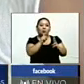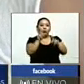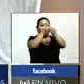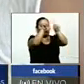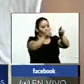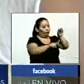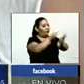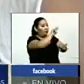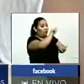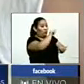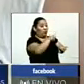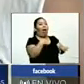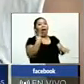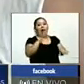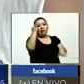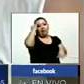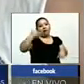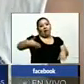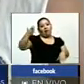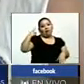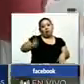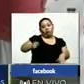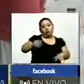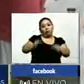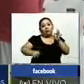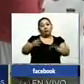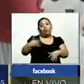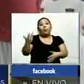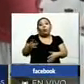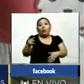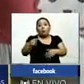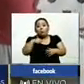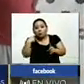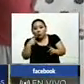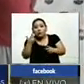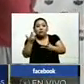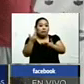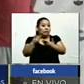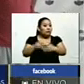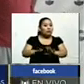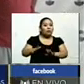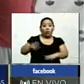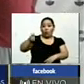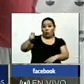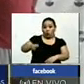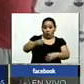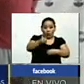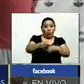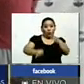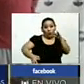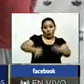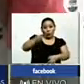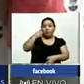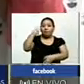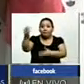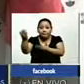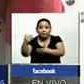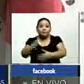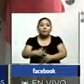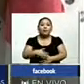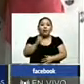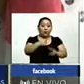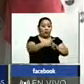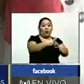sistema, pues posee una orden judicial por el delito de homicidio simple, que está siendo ya reclamado por un juzgado competente de esta ciudad.